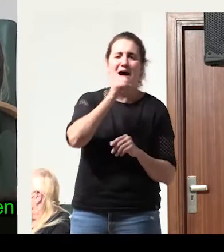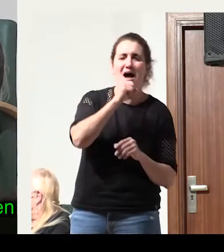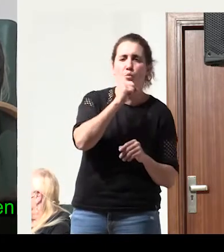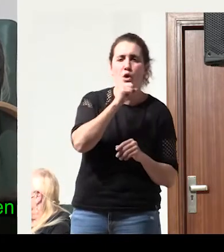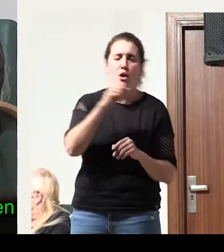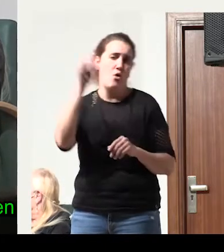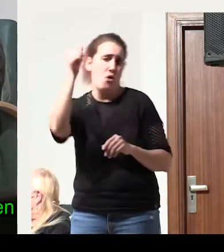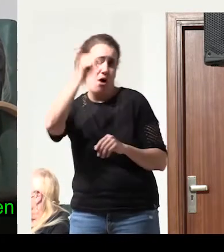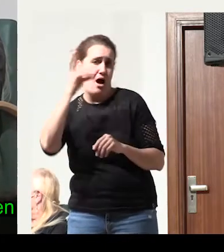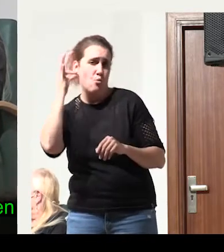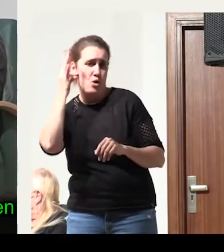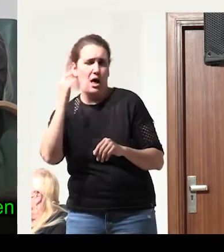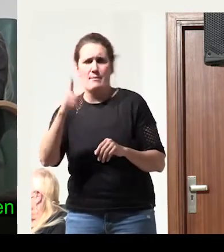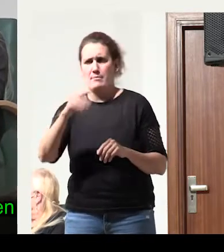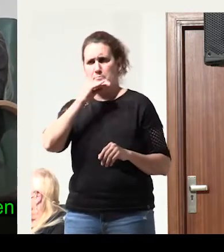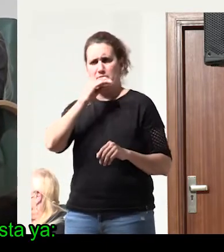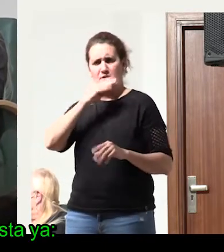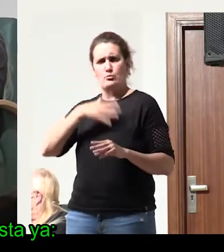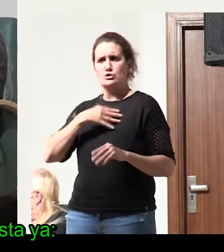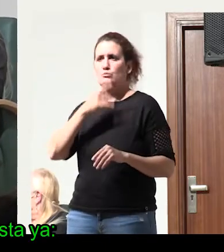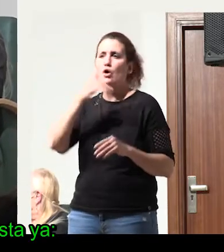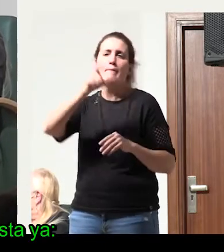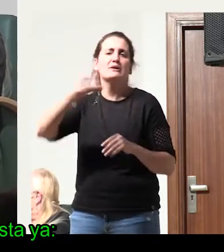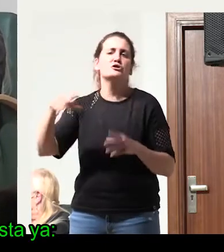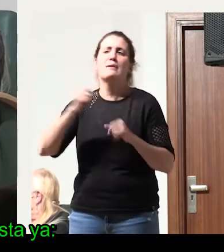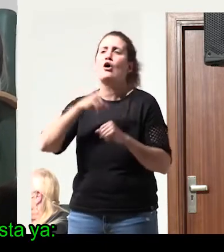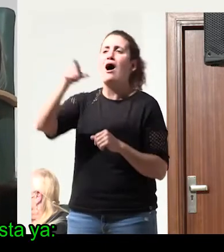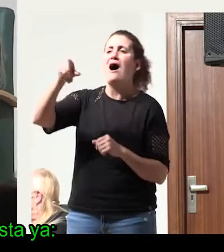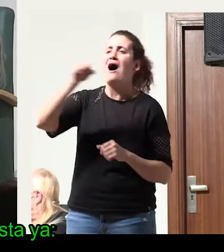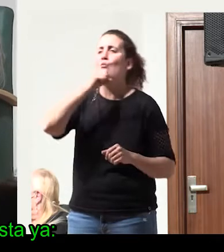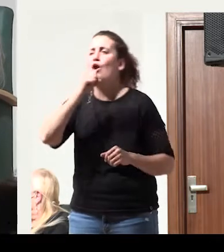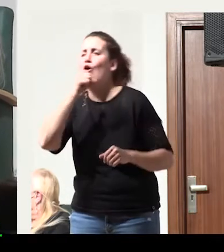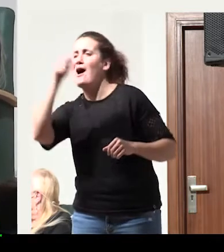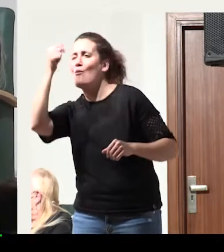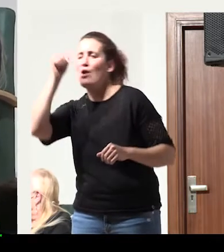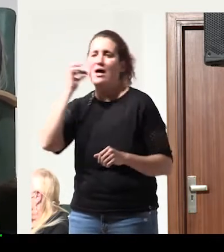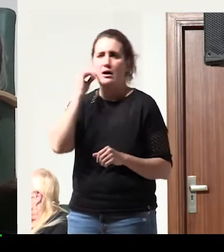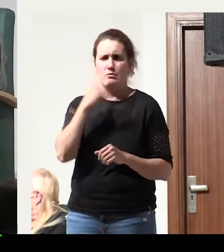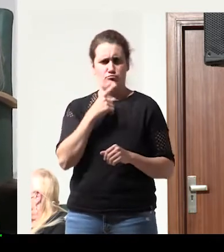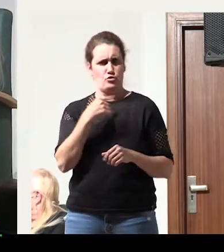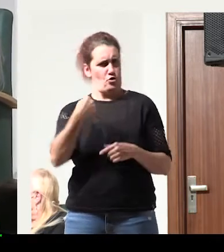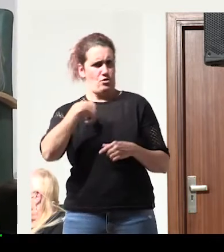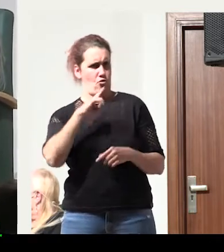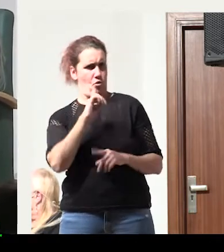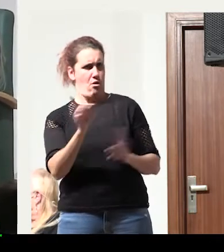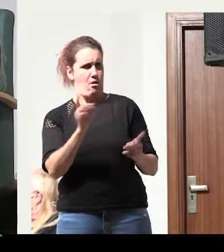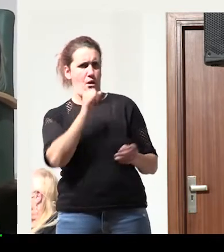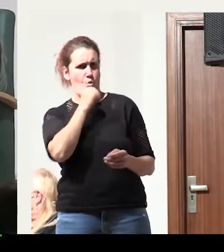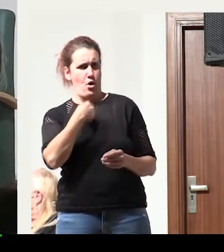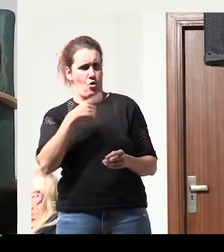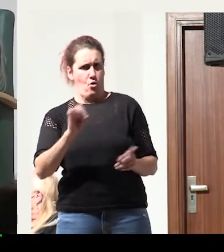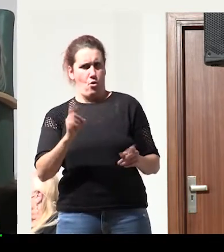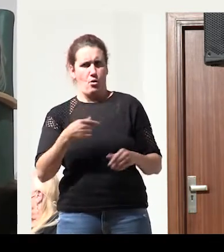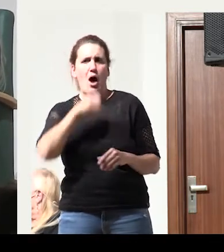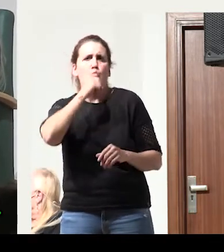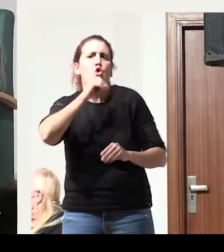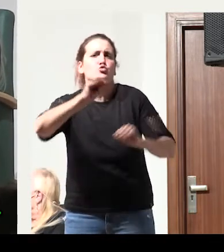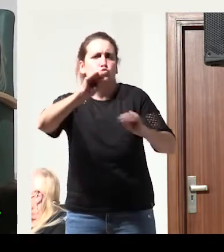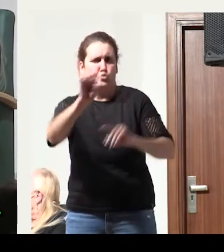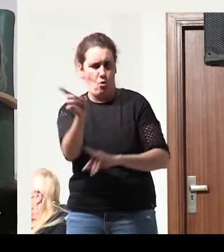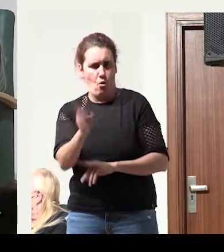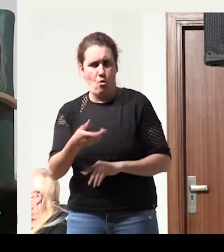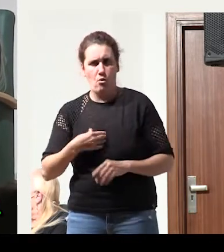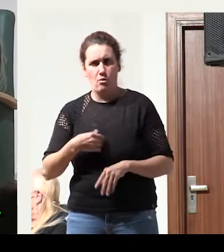muchísimo que a la gente mayor le llamen abuelo o abuela, que hay bastante gente que protesta, ya digo, oiga, que yo no soy abuelo suyo o abuela suya, ¿no?